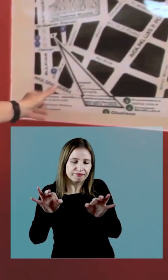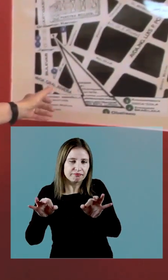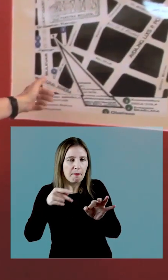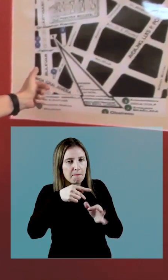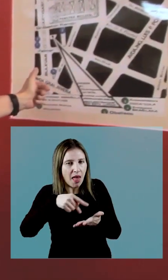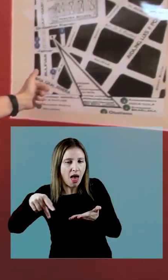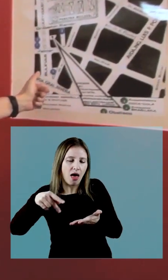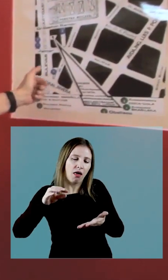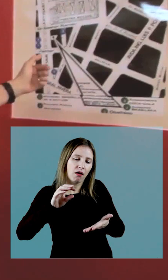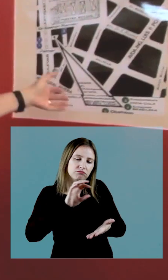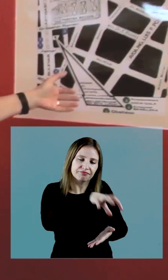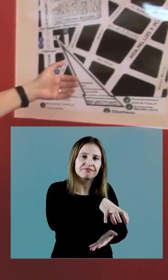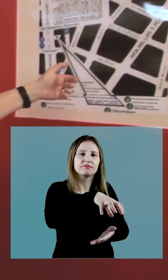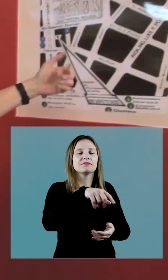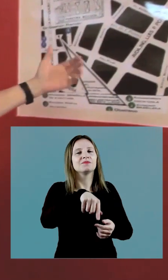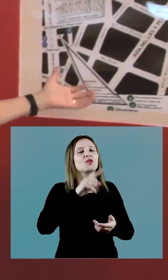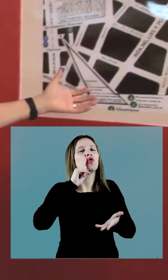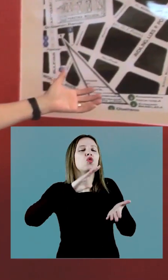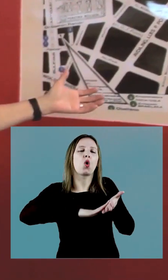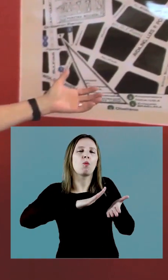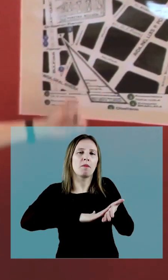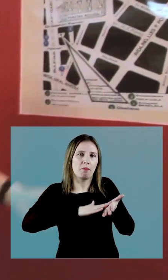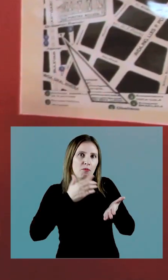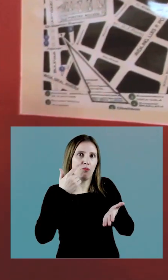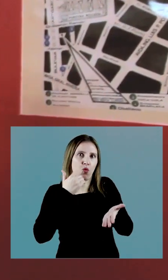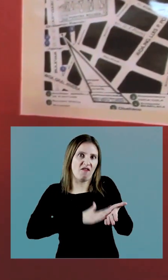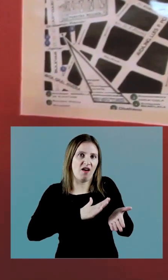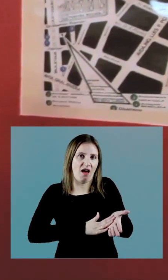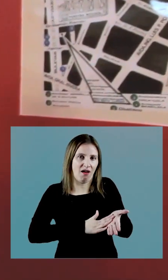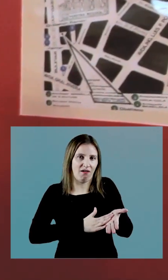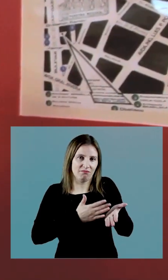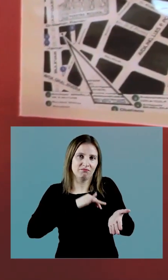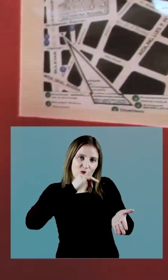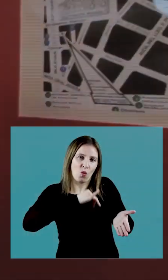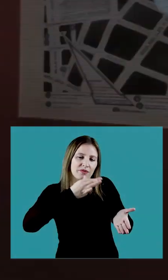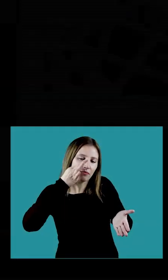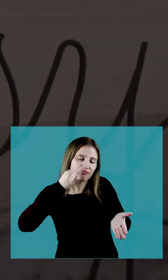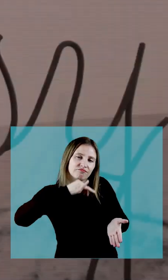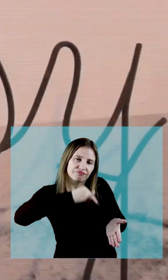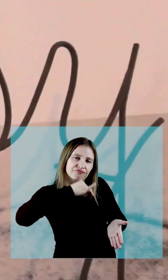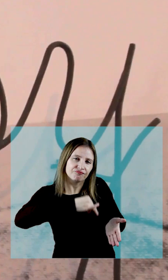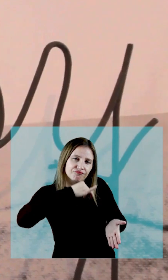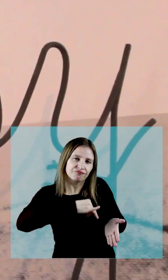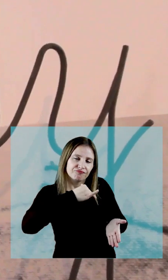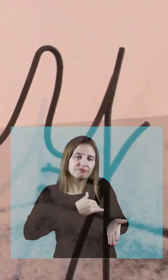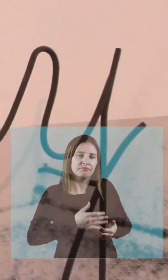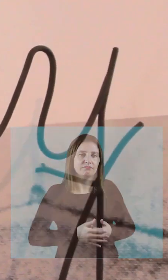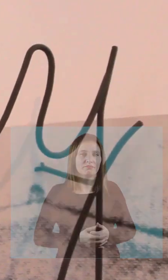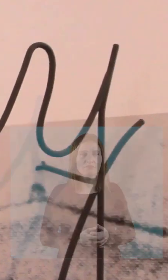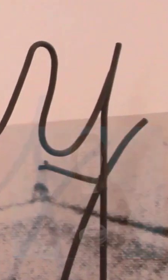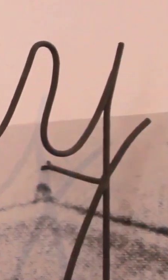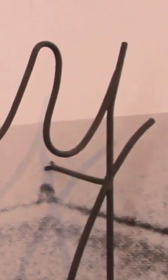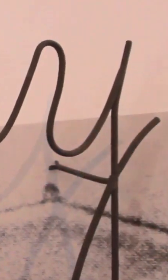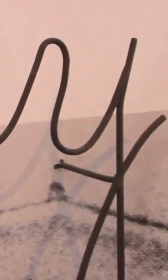tuvo un valor de documento probatorio de los relatos que él estaba haciendo, ¿no?